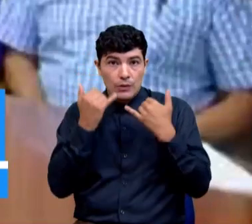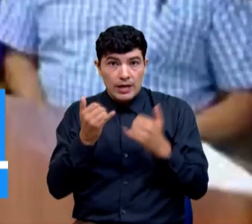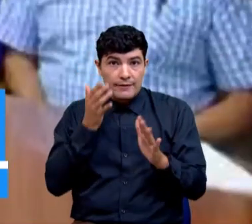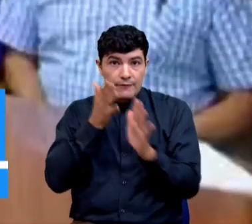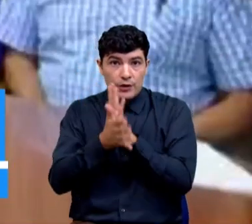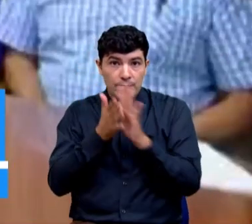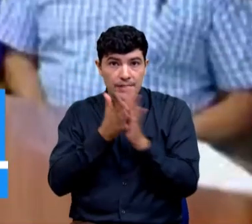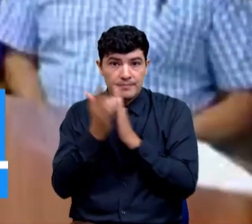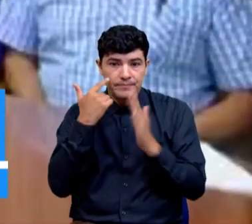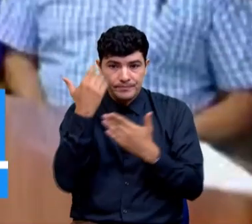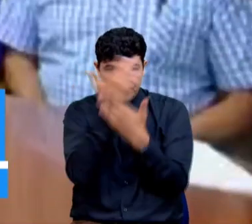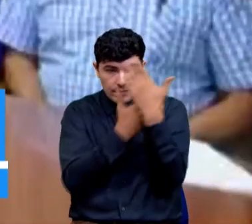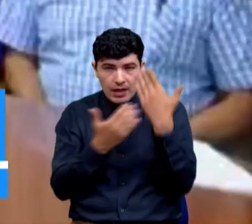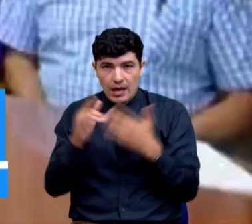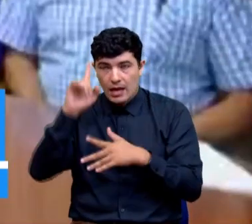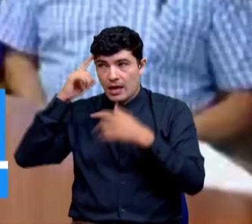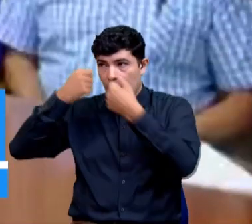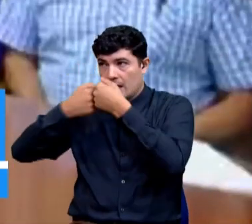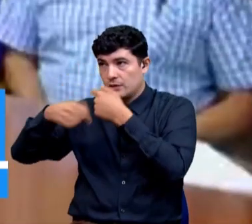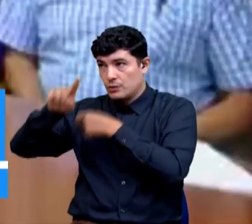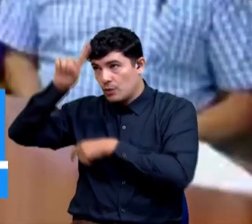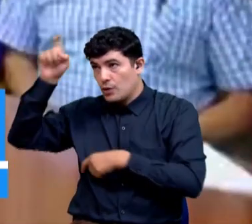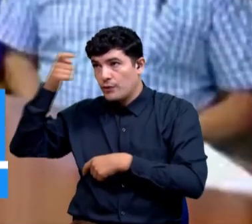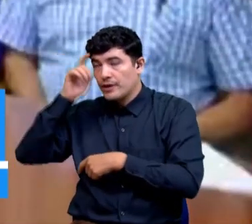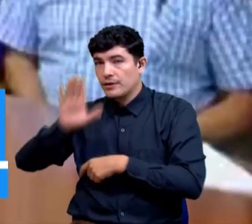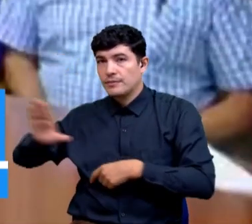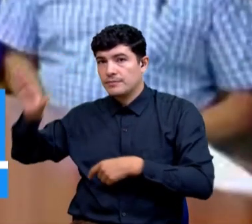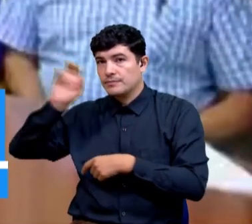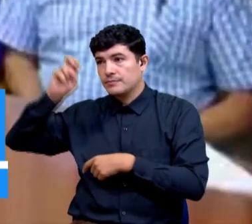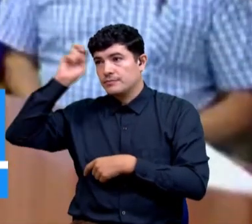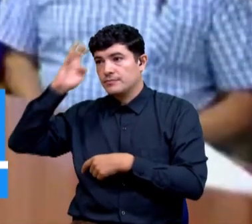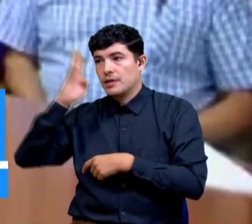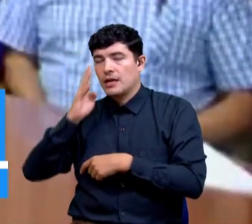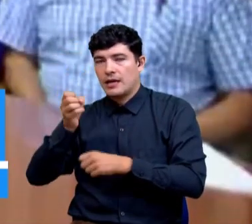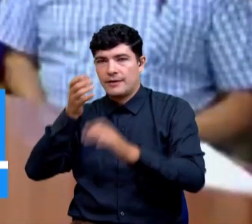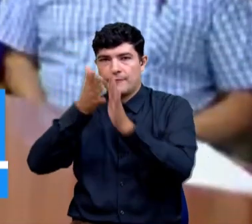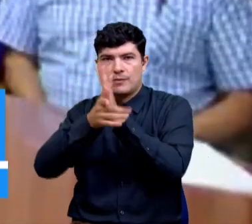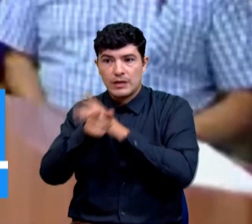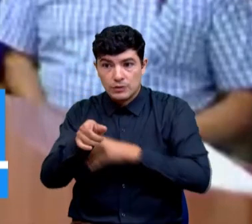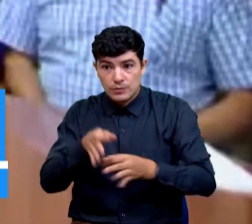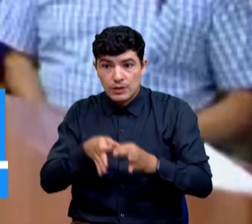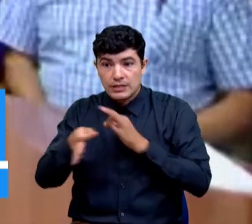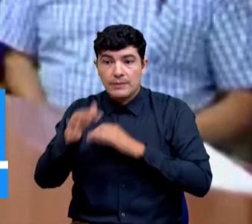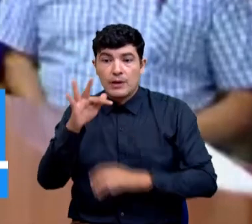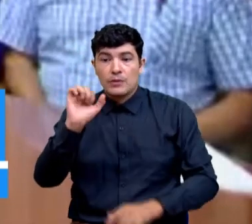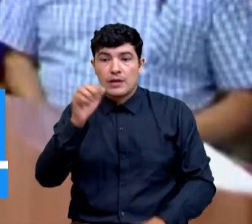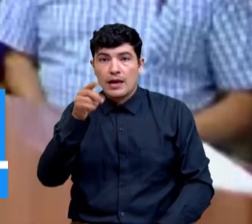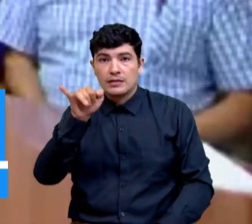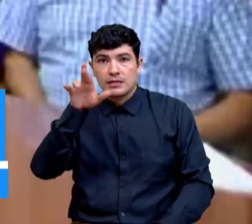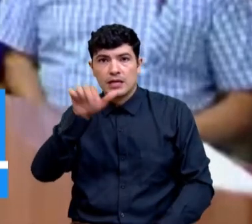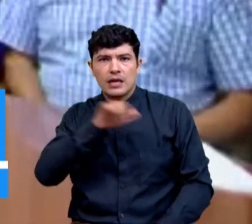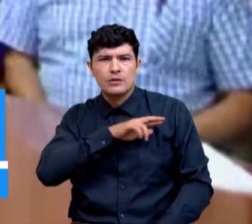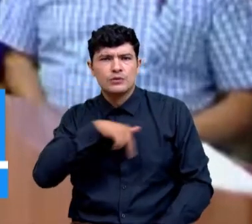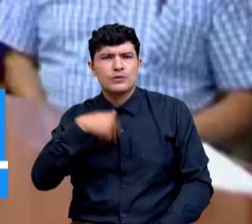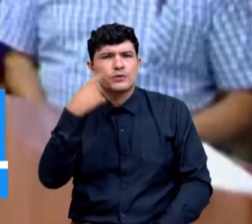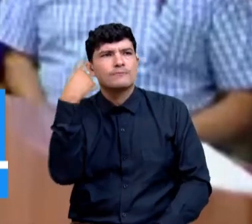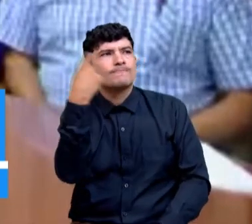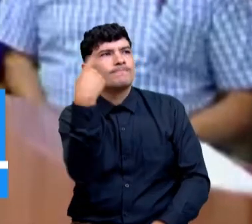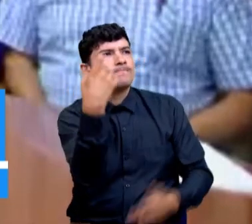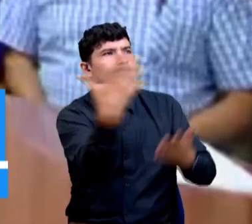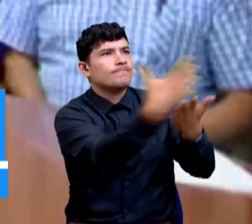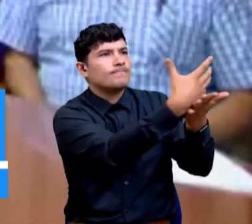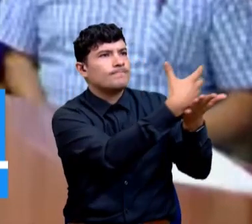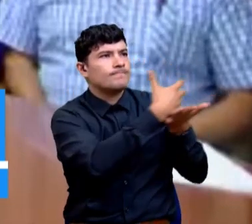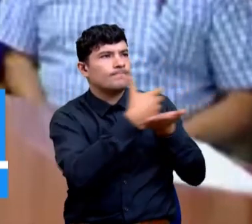realizó hoy con la Gobernación de Norte de Santander, quiero informarle a la comunidad que por parte del municipio de Cáchira estamos gestionando unos recursos para volver a